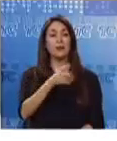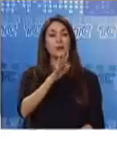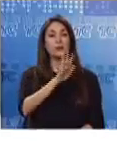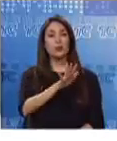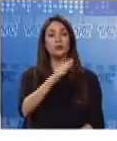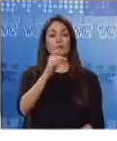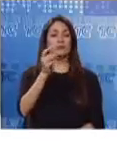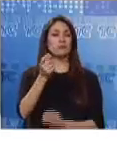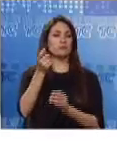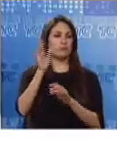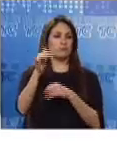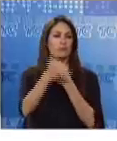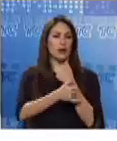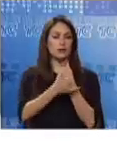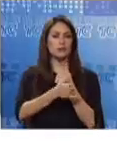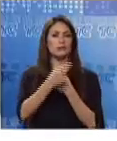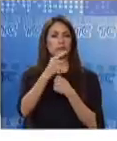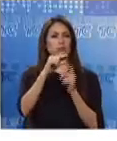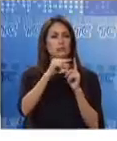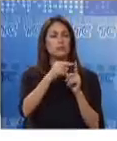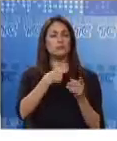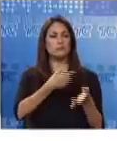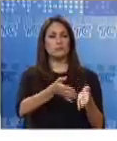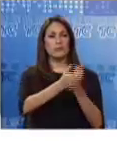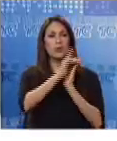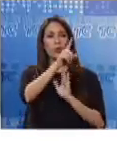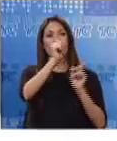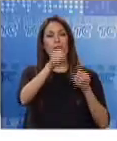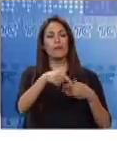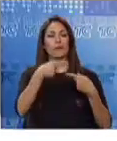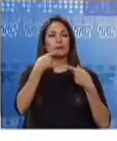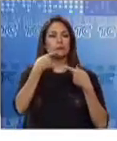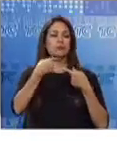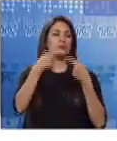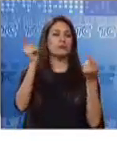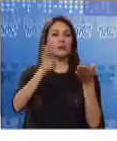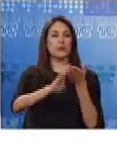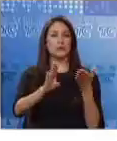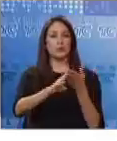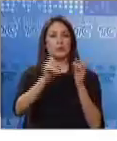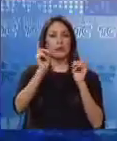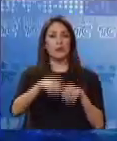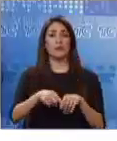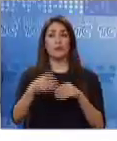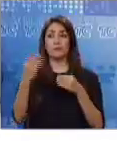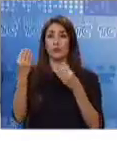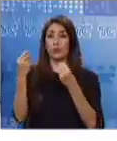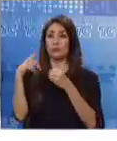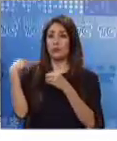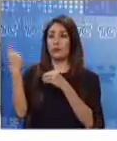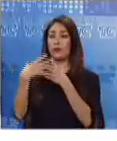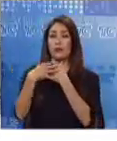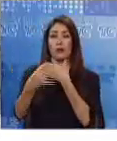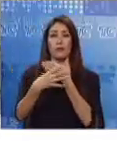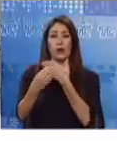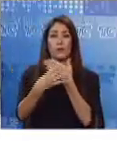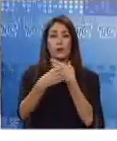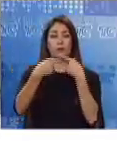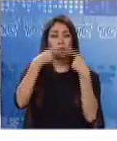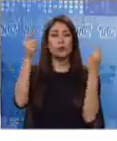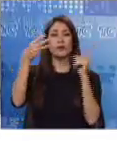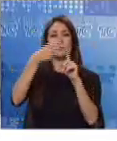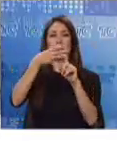exiliada política de ese país, hizo ese pedido a través de una carta replicada por varios medios de comunicación en redes